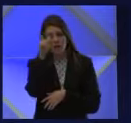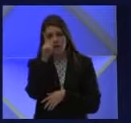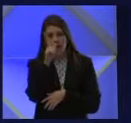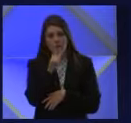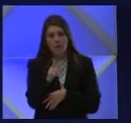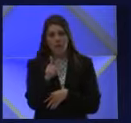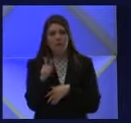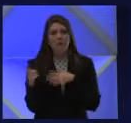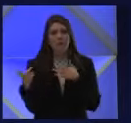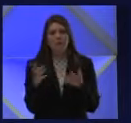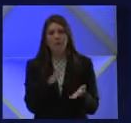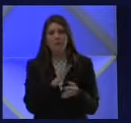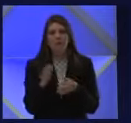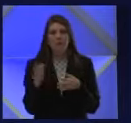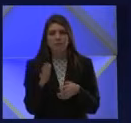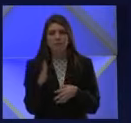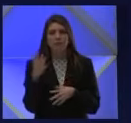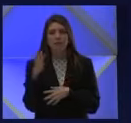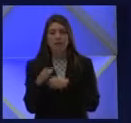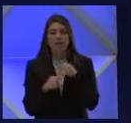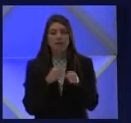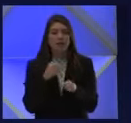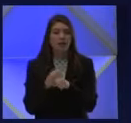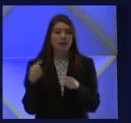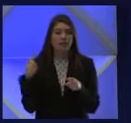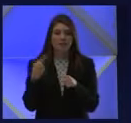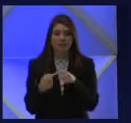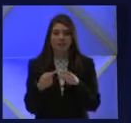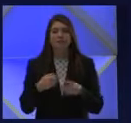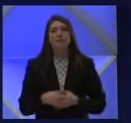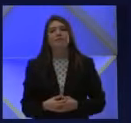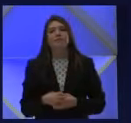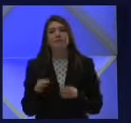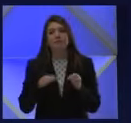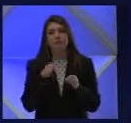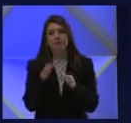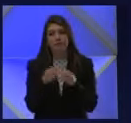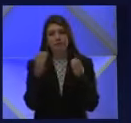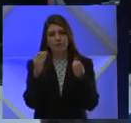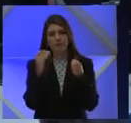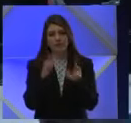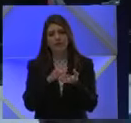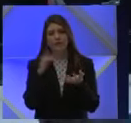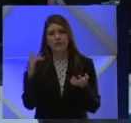siguiente década eso es todo muchísimas gracias